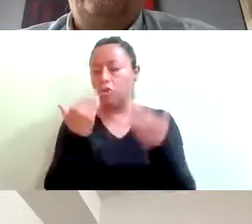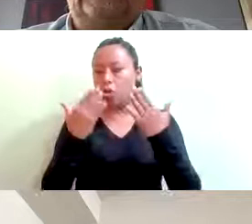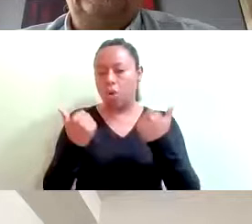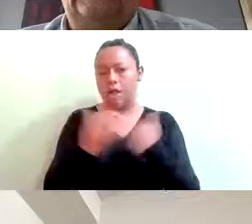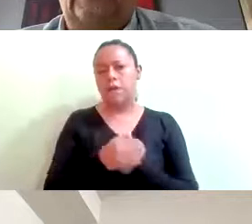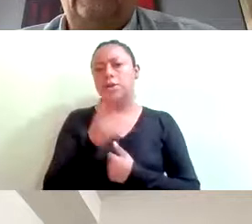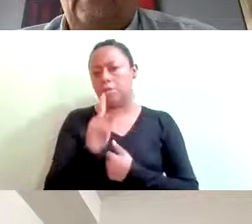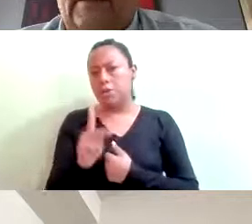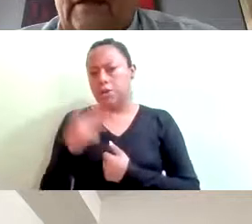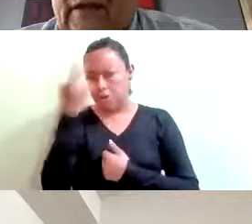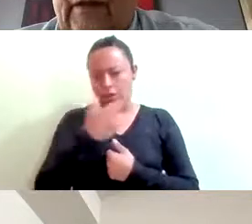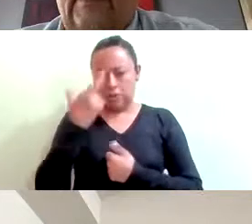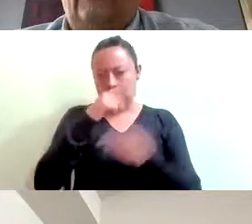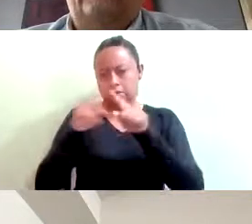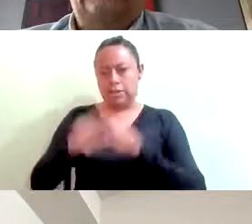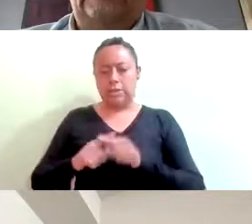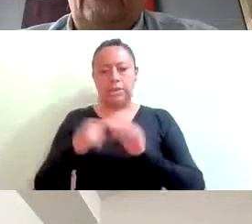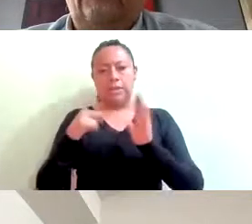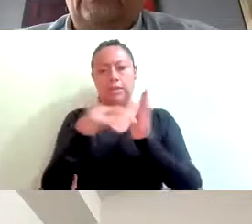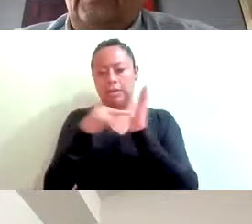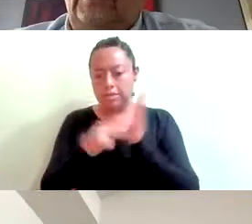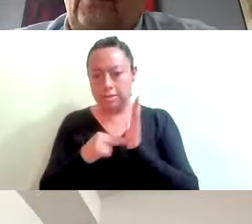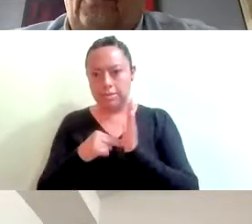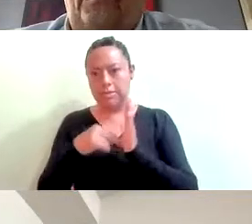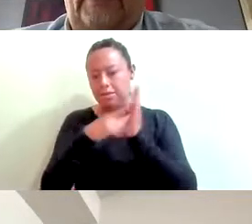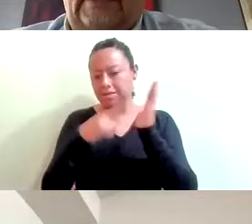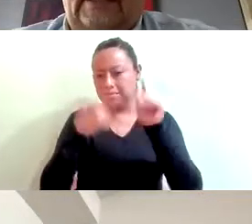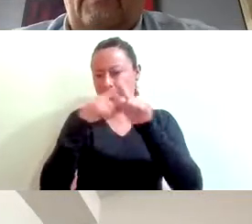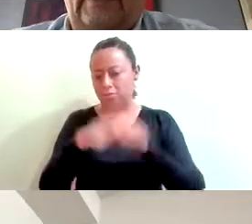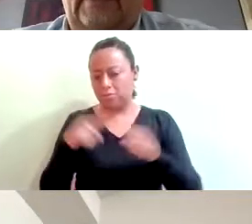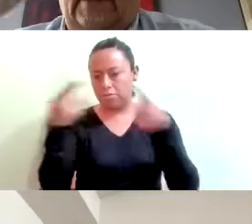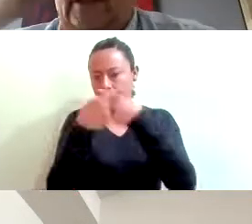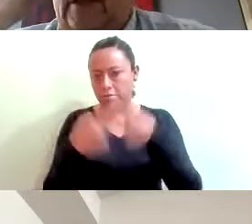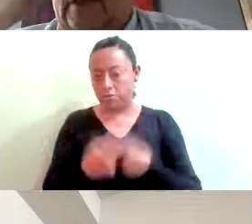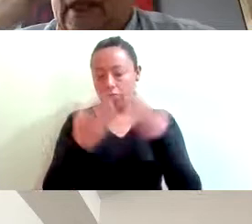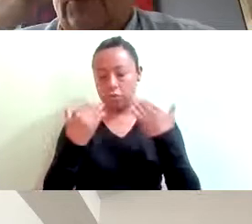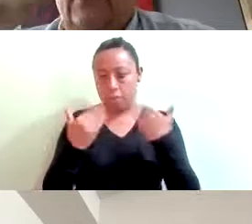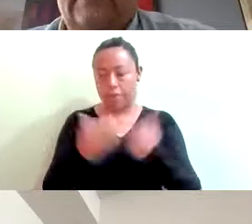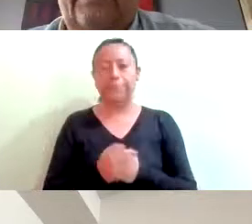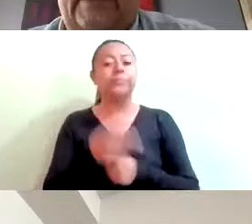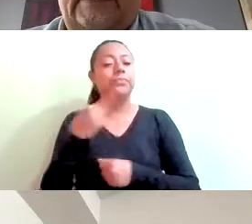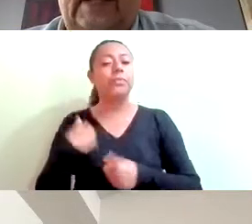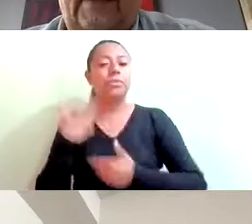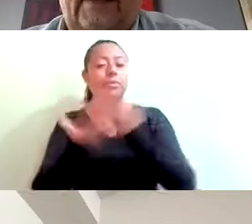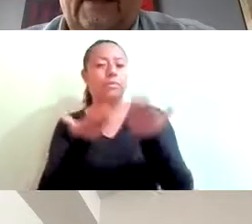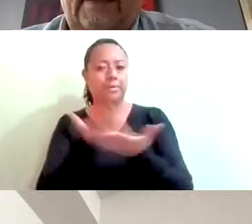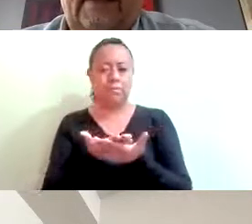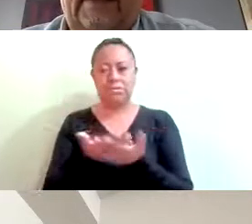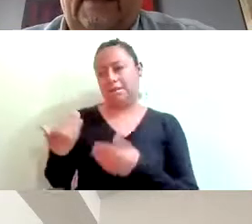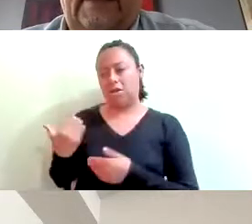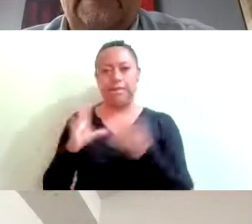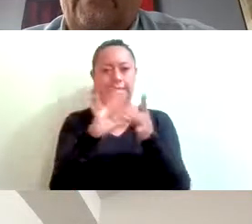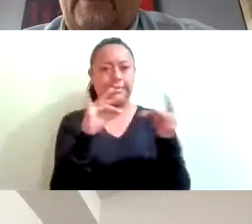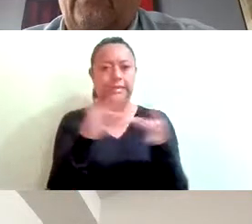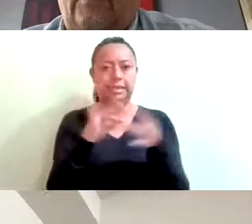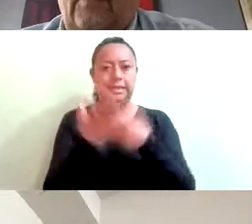marco competencial, que lo revisaríamos. Y yo plantearía también que en el caso de lo que se plantea